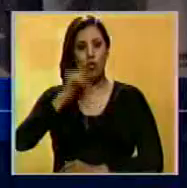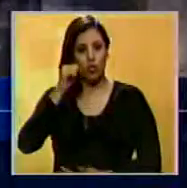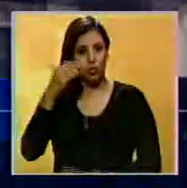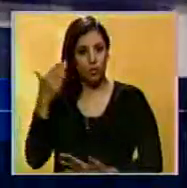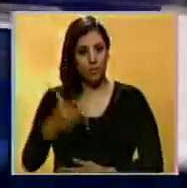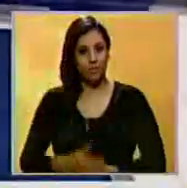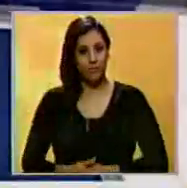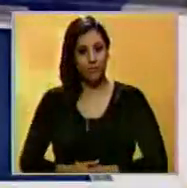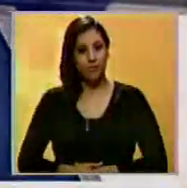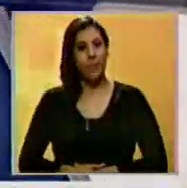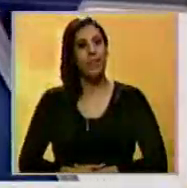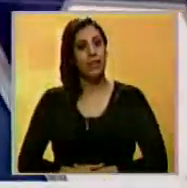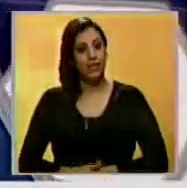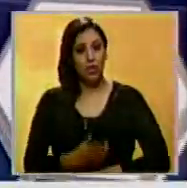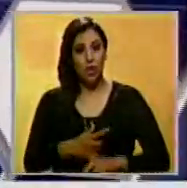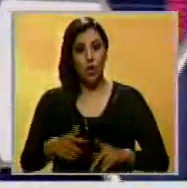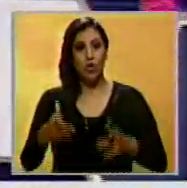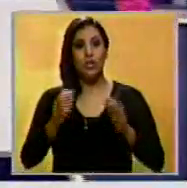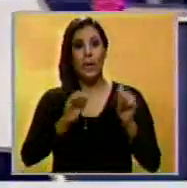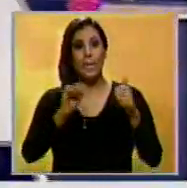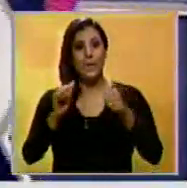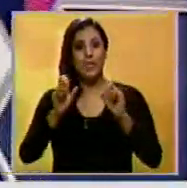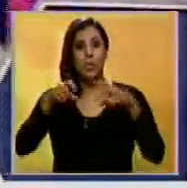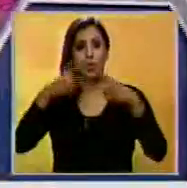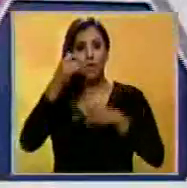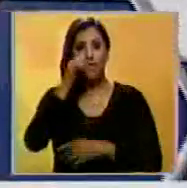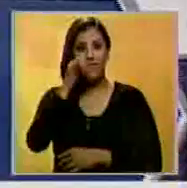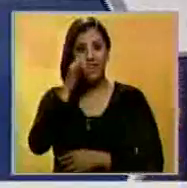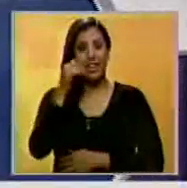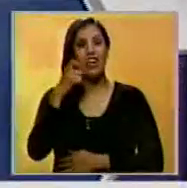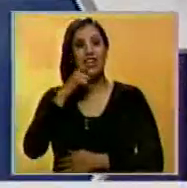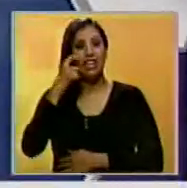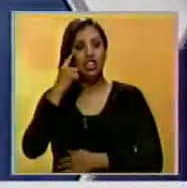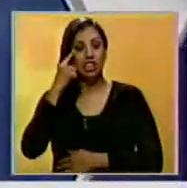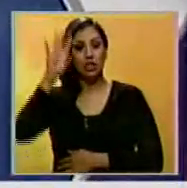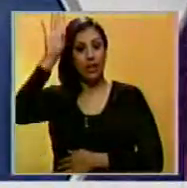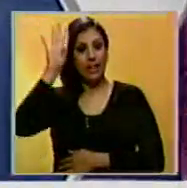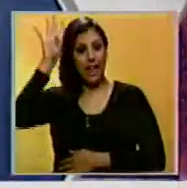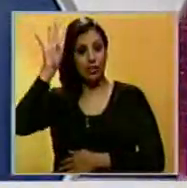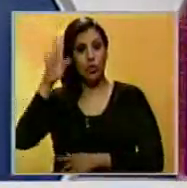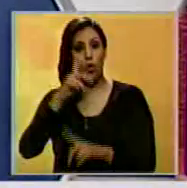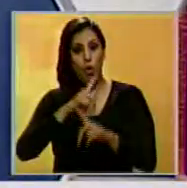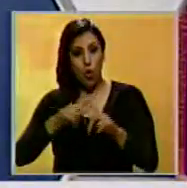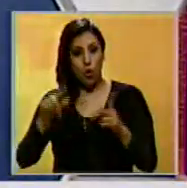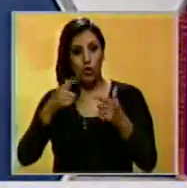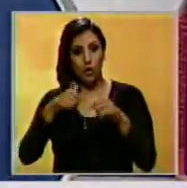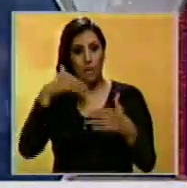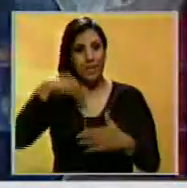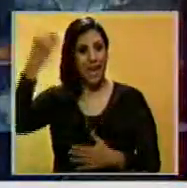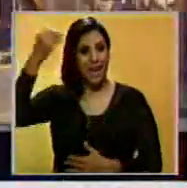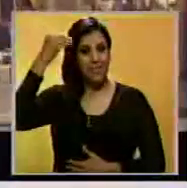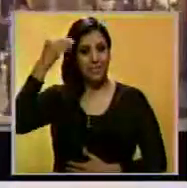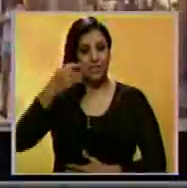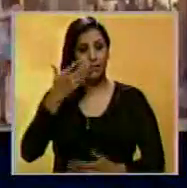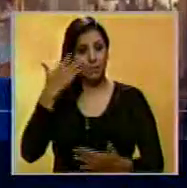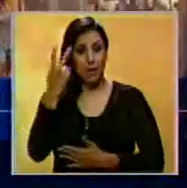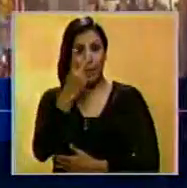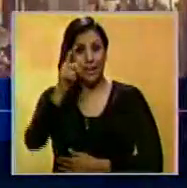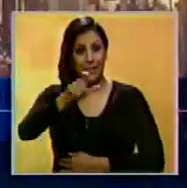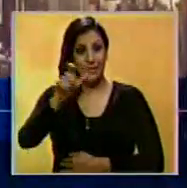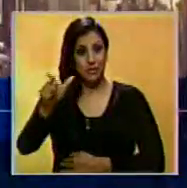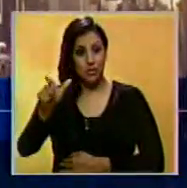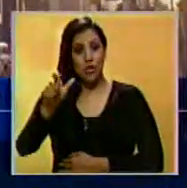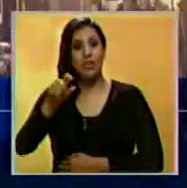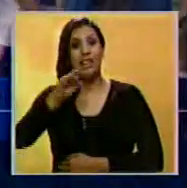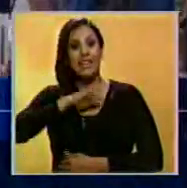George. Seguimos con el exitoso estreno del nuevo video de Chino y Nacho junto a Daddy Yankee, Andas en mi cabeza. El dúo venezolano Chino